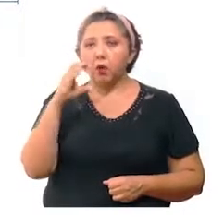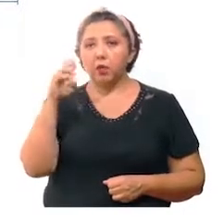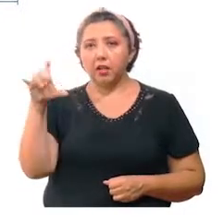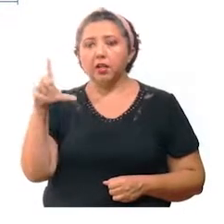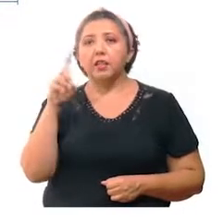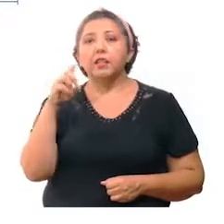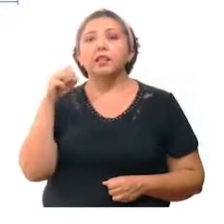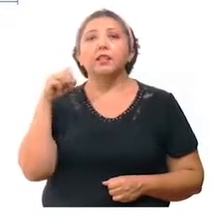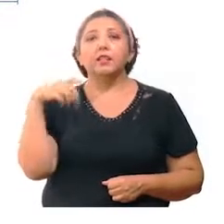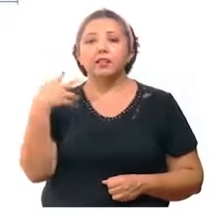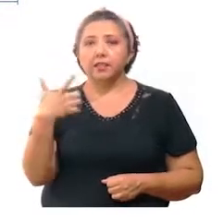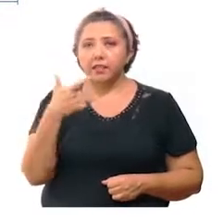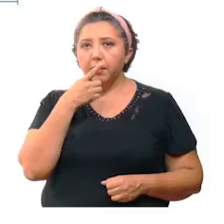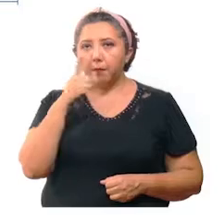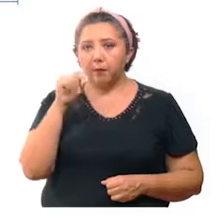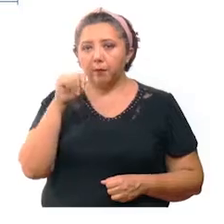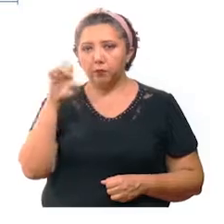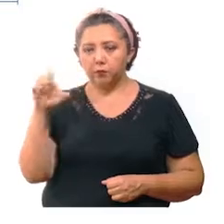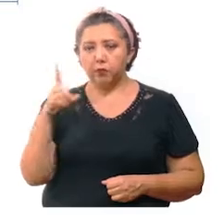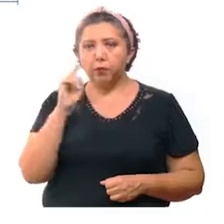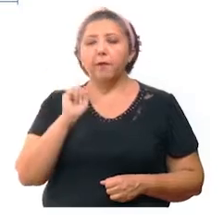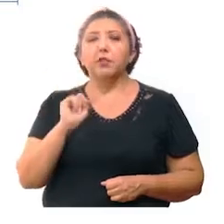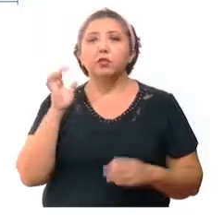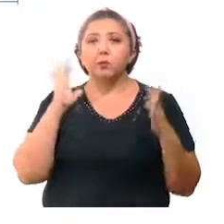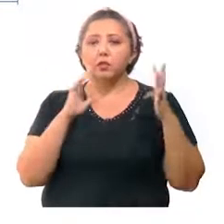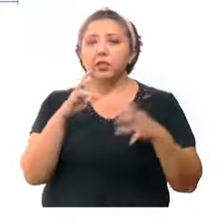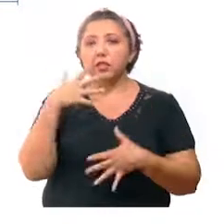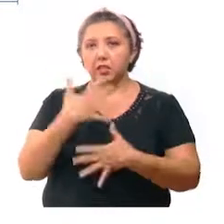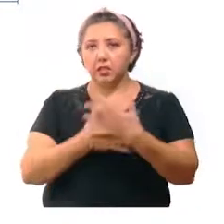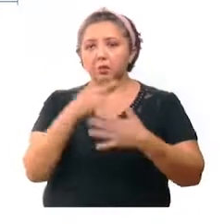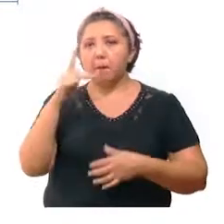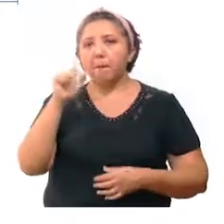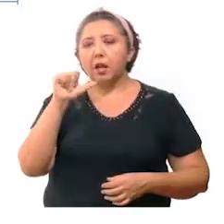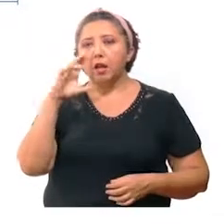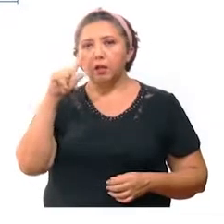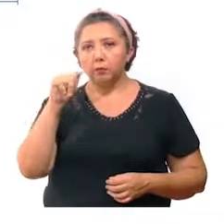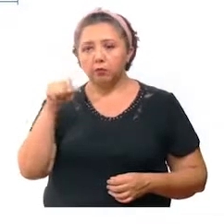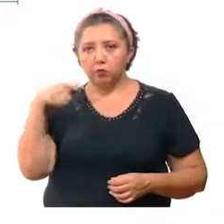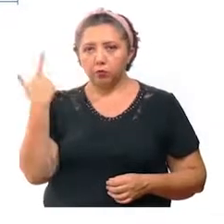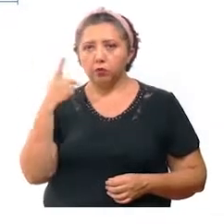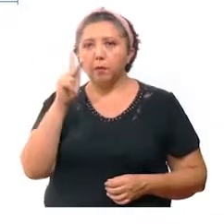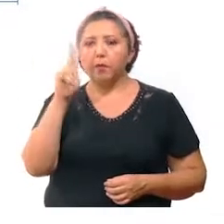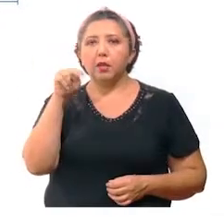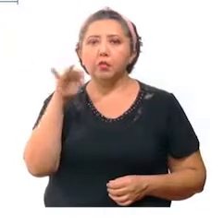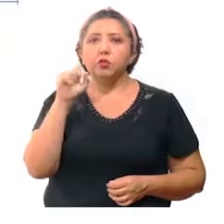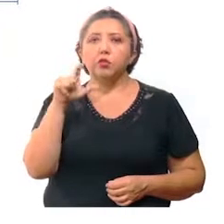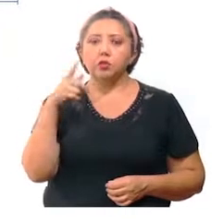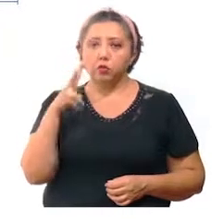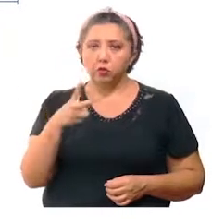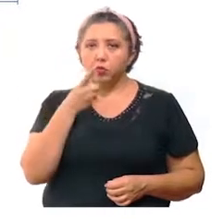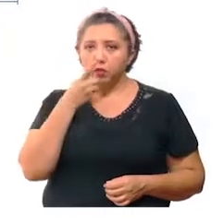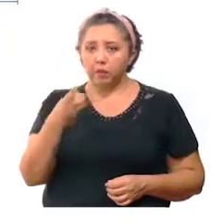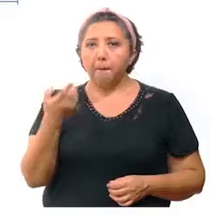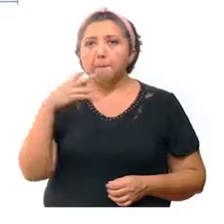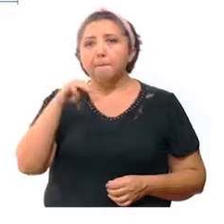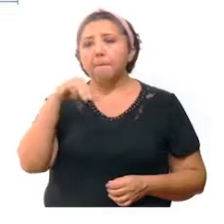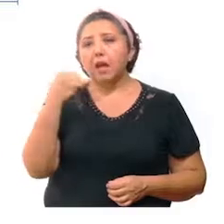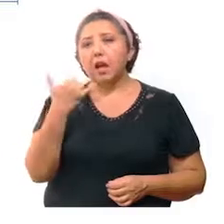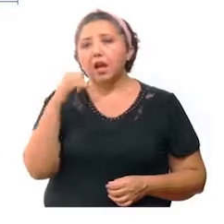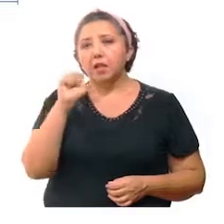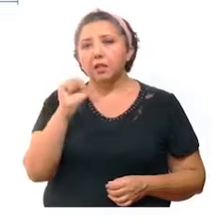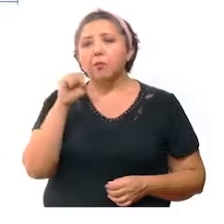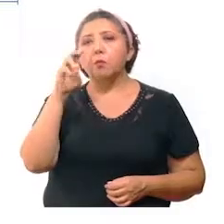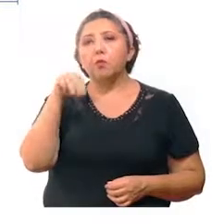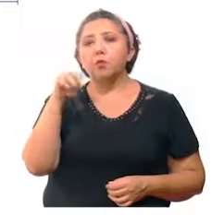Cauquel 32, Chubonada Hidalgo 20, Francisco de Montejo 15, Pacaptún 12, Pensiones 10, Francisco y Madero, Maya y Mulzay